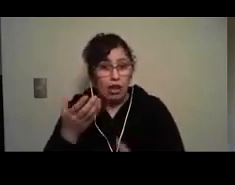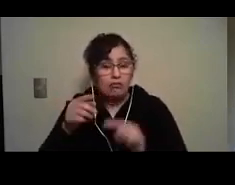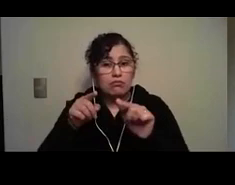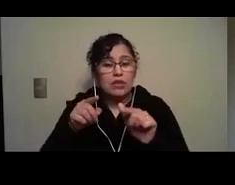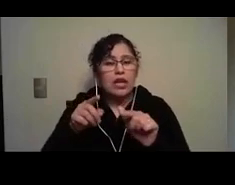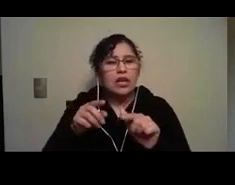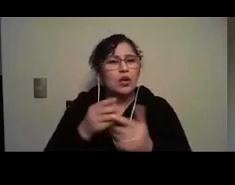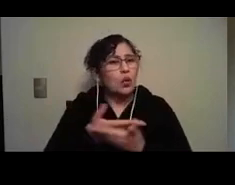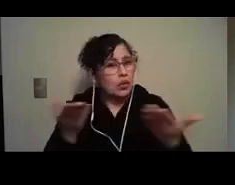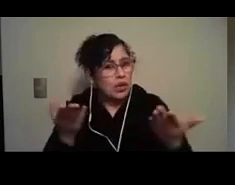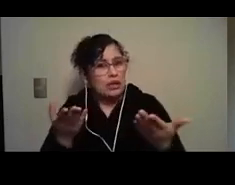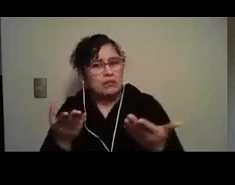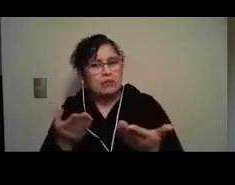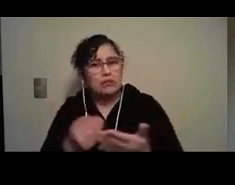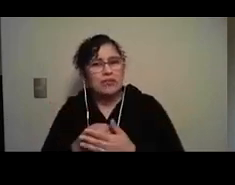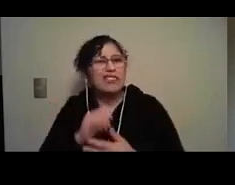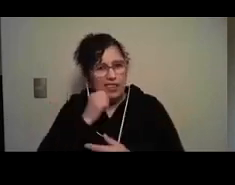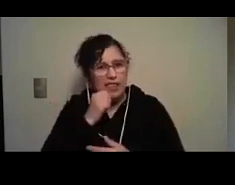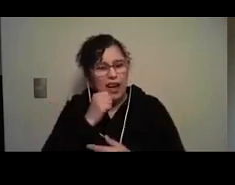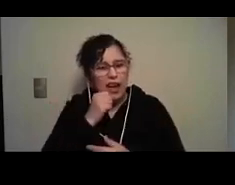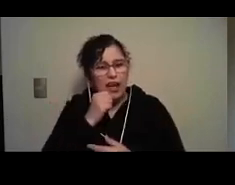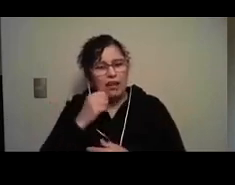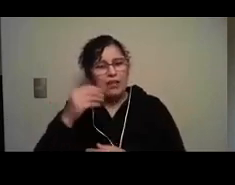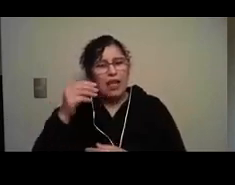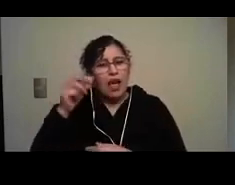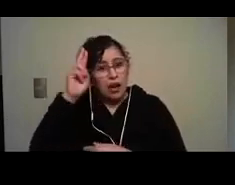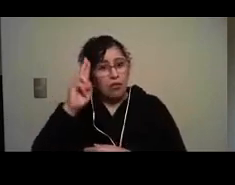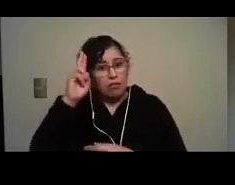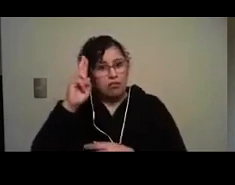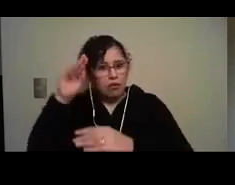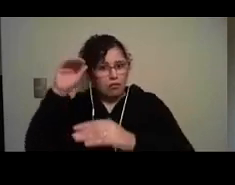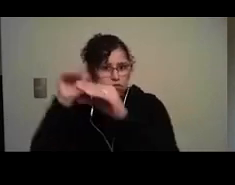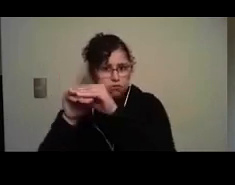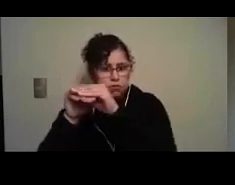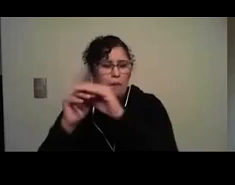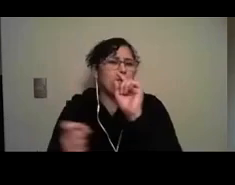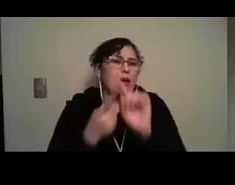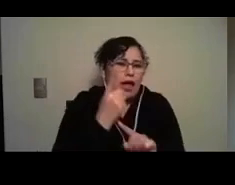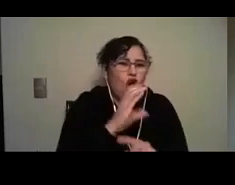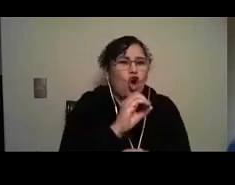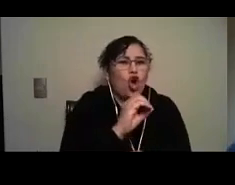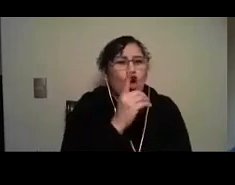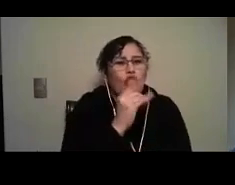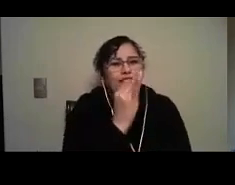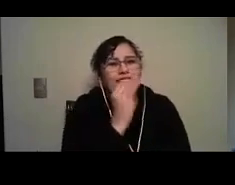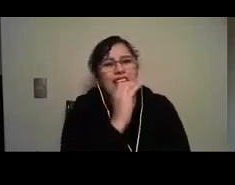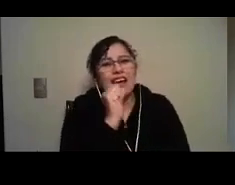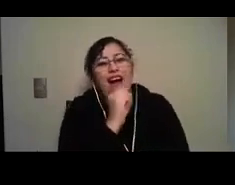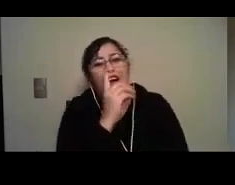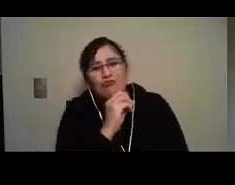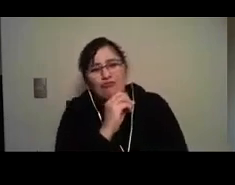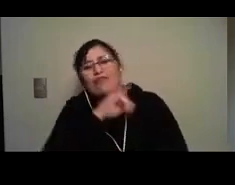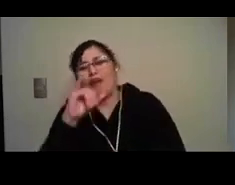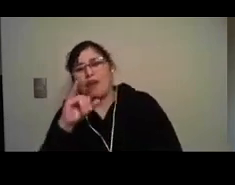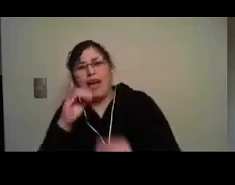que han almacenado la información sobre este elemento, primero la han codificado, la han almacenado y la han